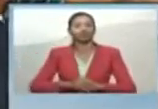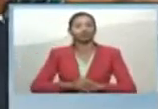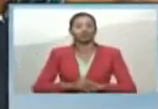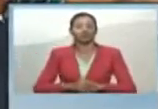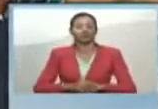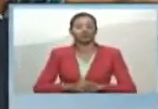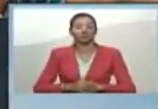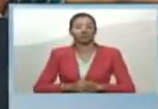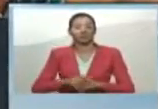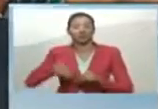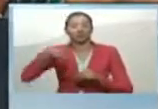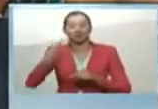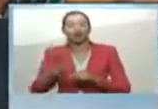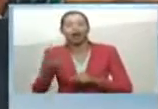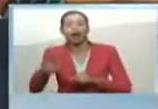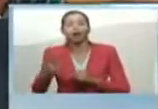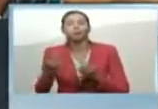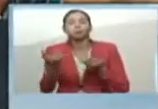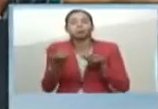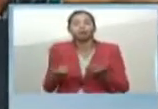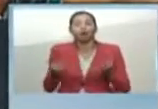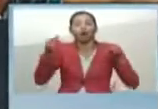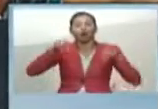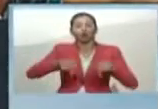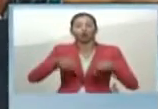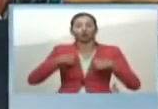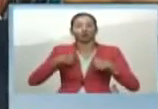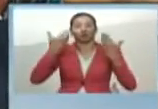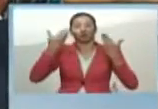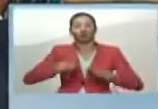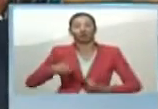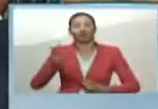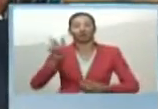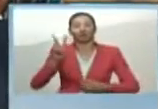el hoy. Me siento como venezolano